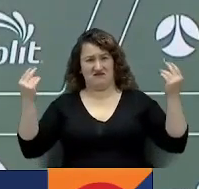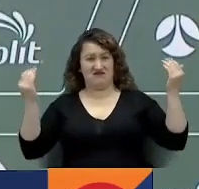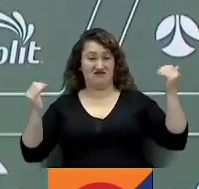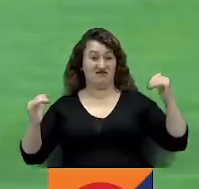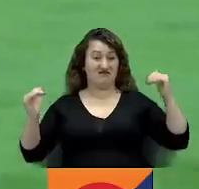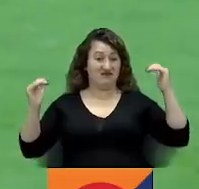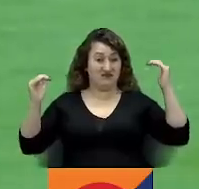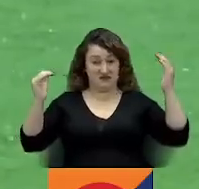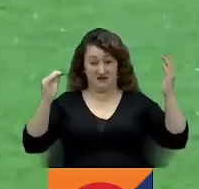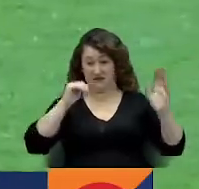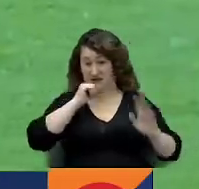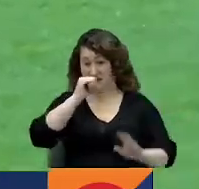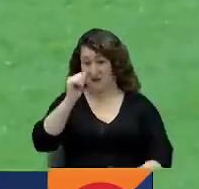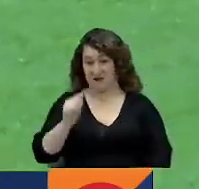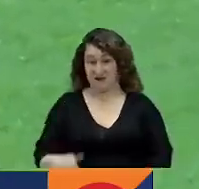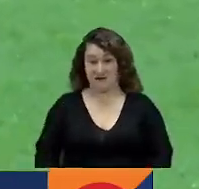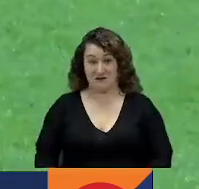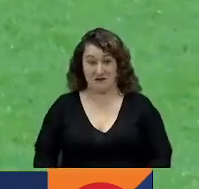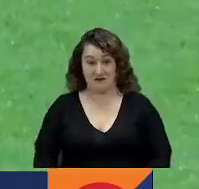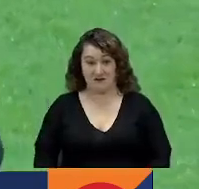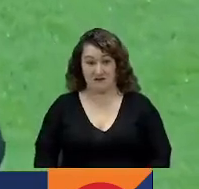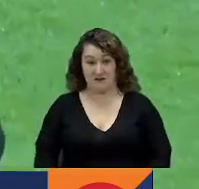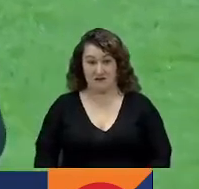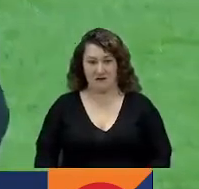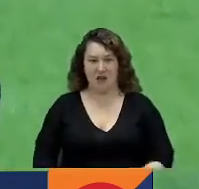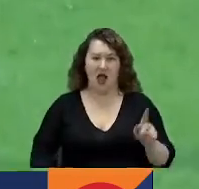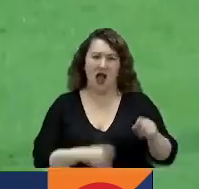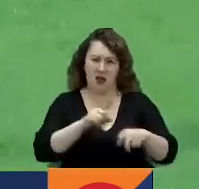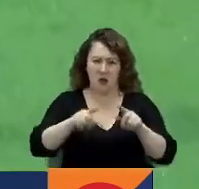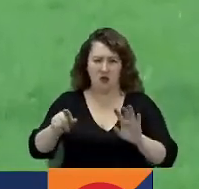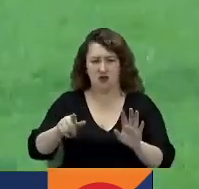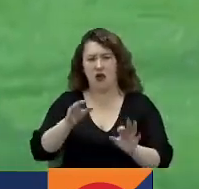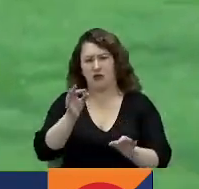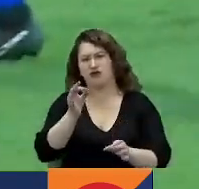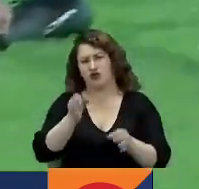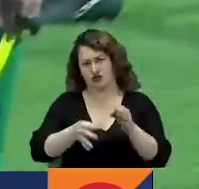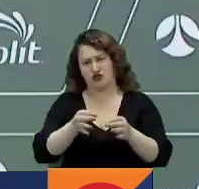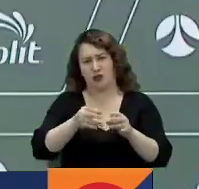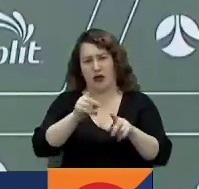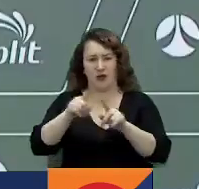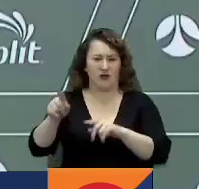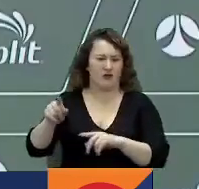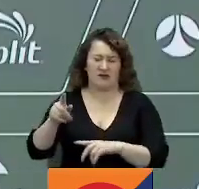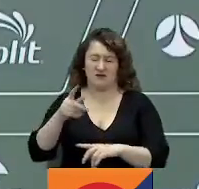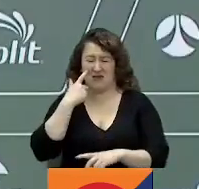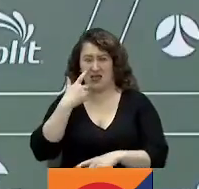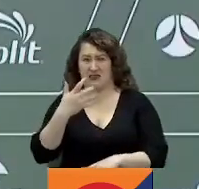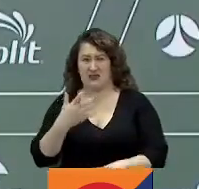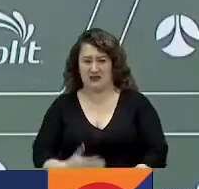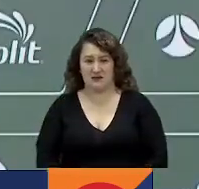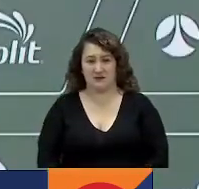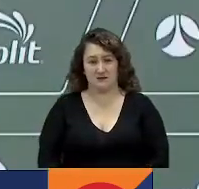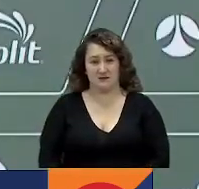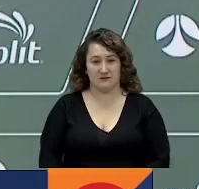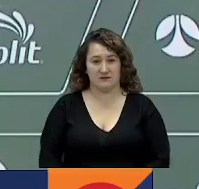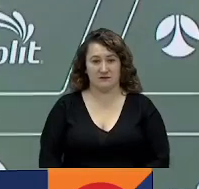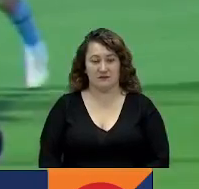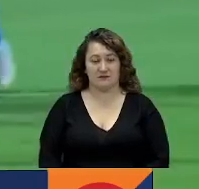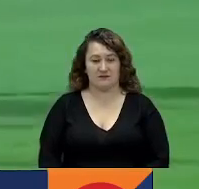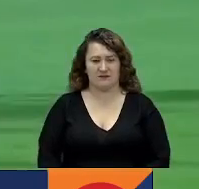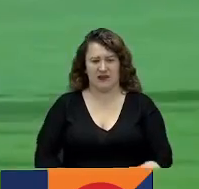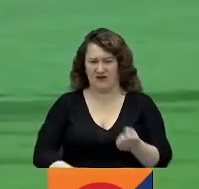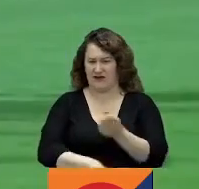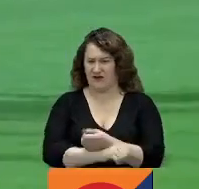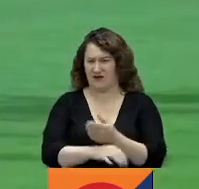agrande total. Para los protagonistas, unas fueron justas y otras exageradas. Estamos acabando con nuestro